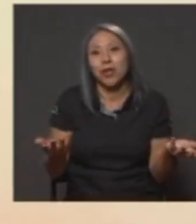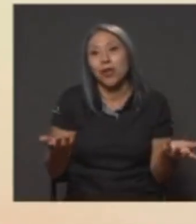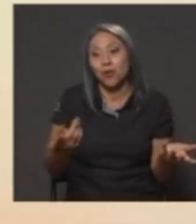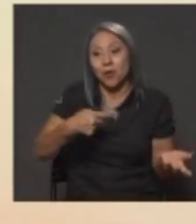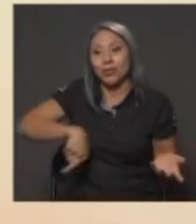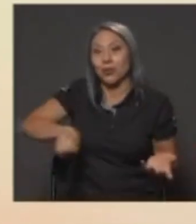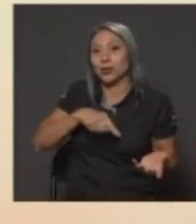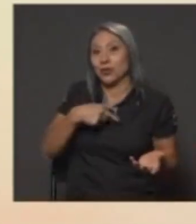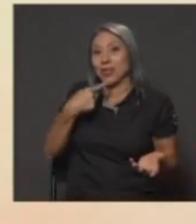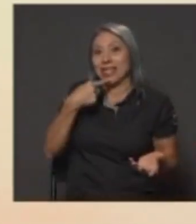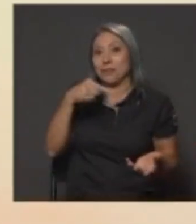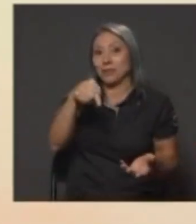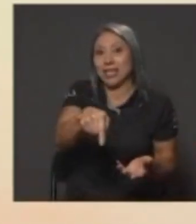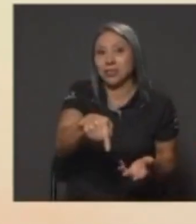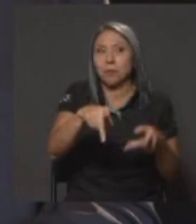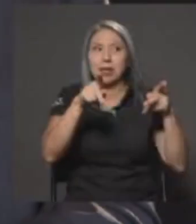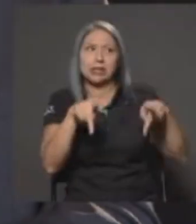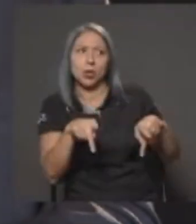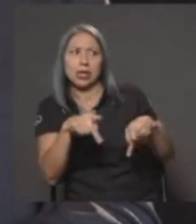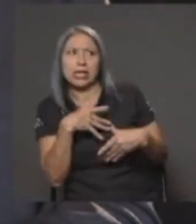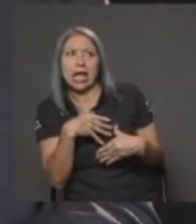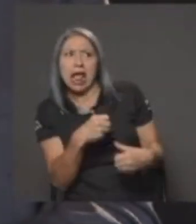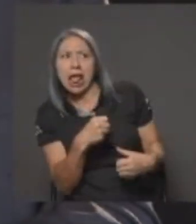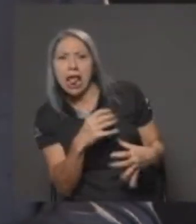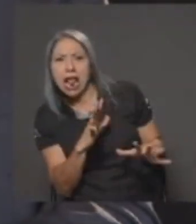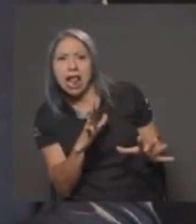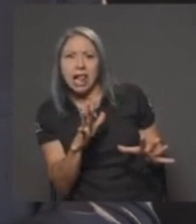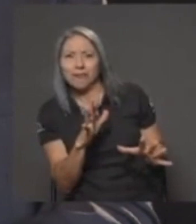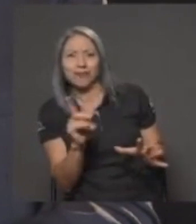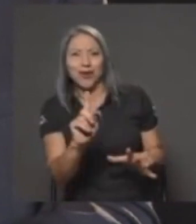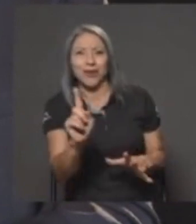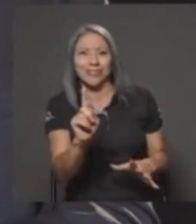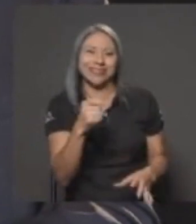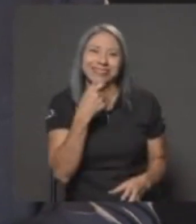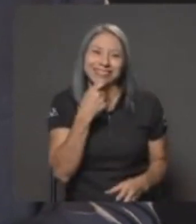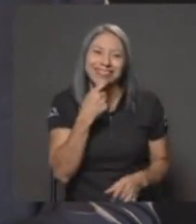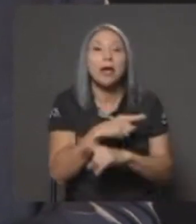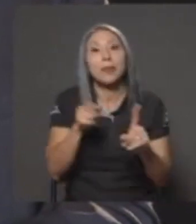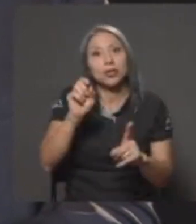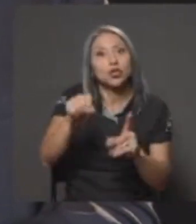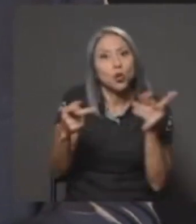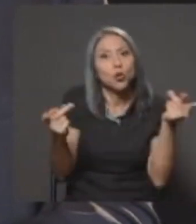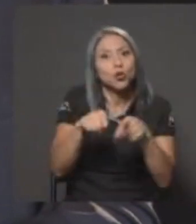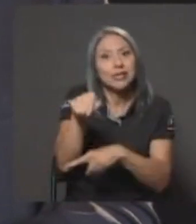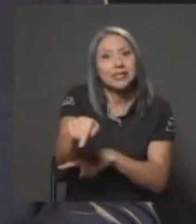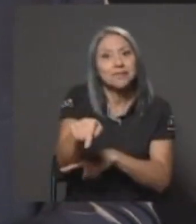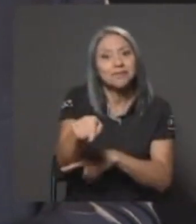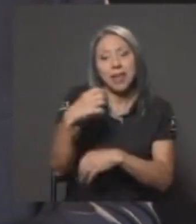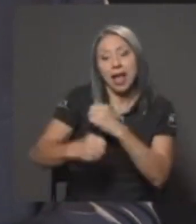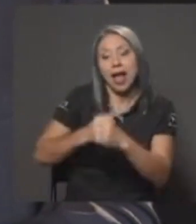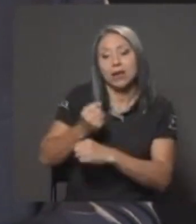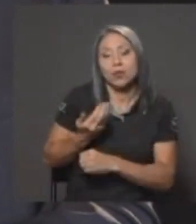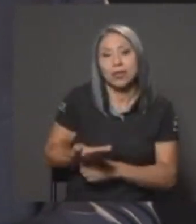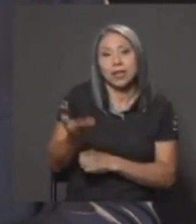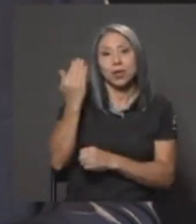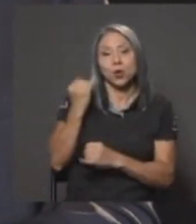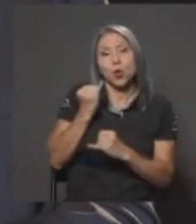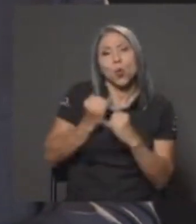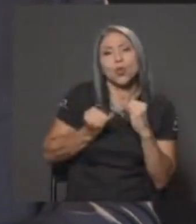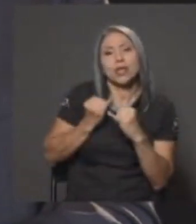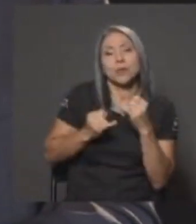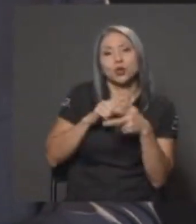ni con credibilidad, ¿verdad? Pero sí ocurrió. Los últimos 3 meses del año